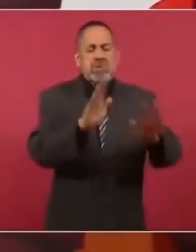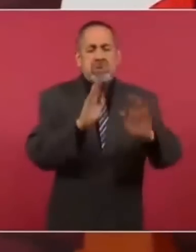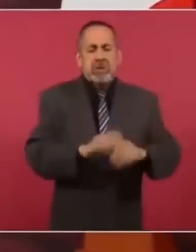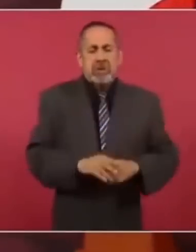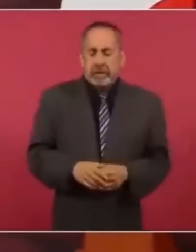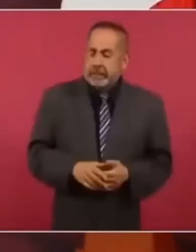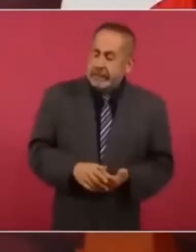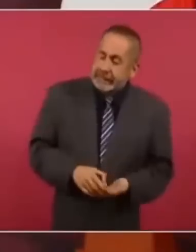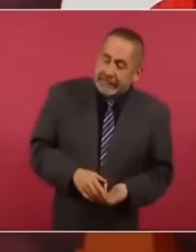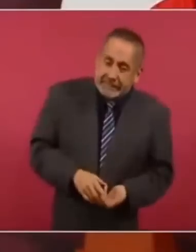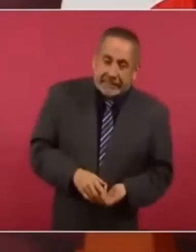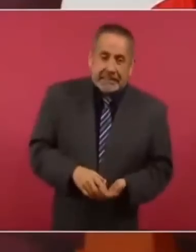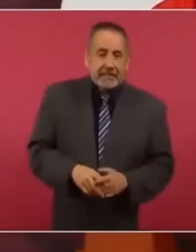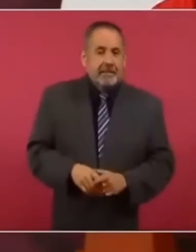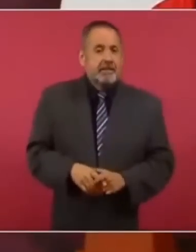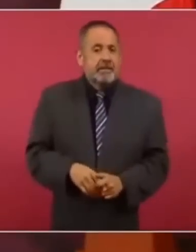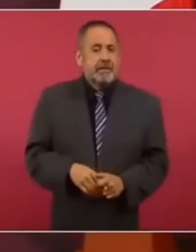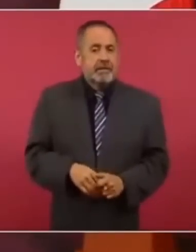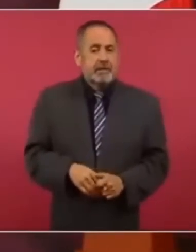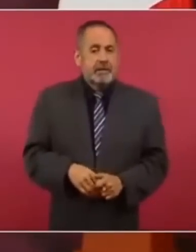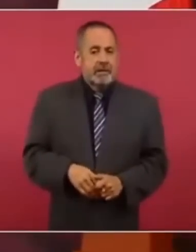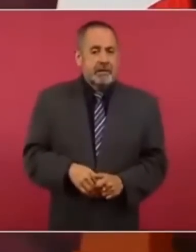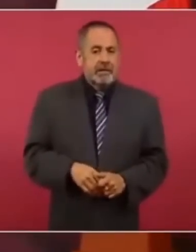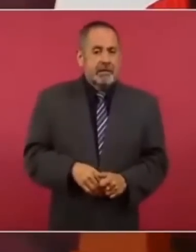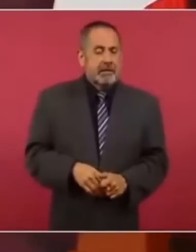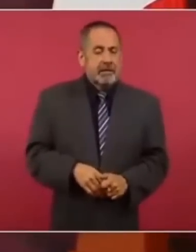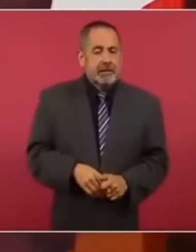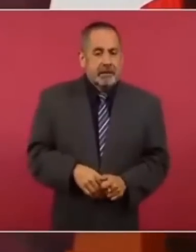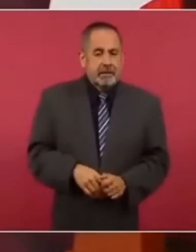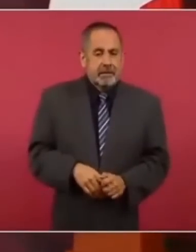Imagínense lo que es que se